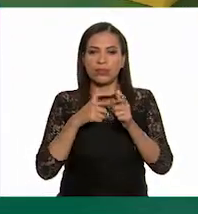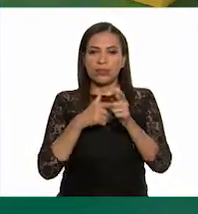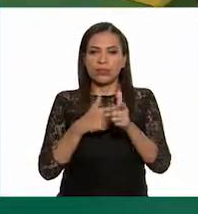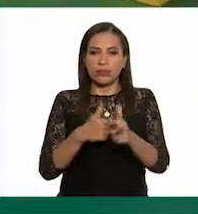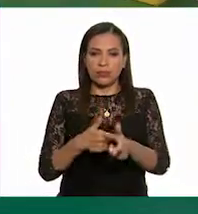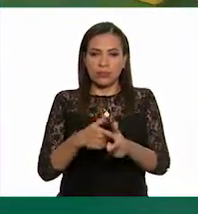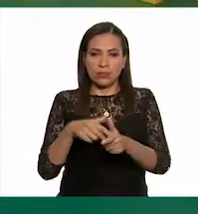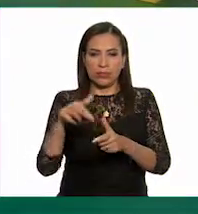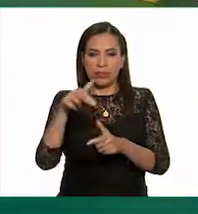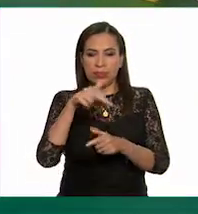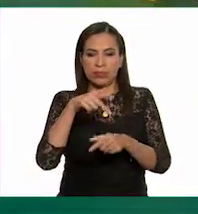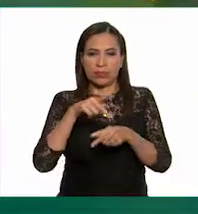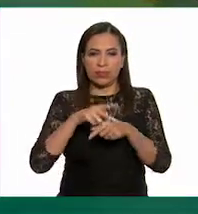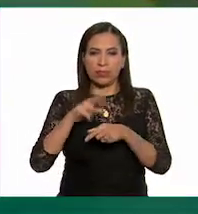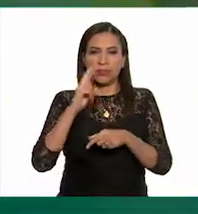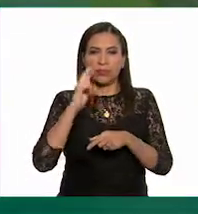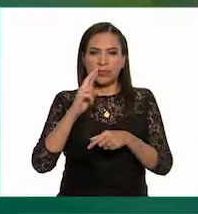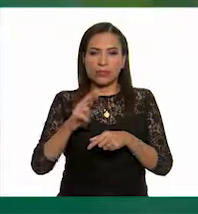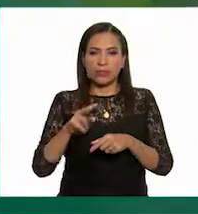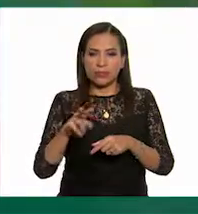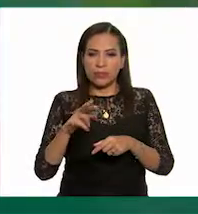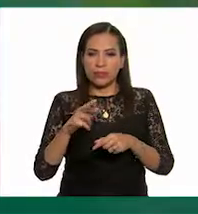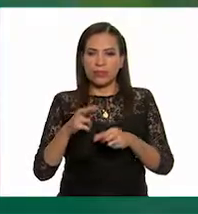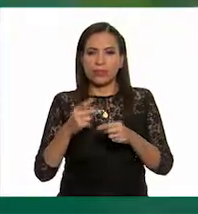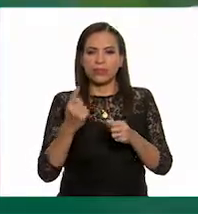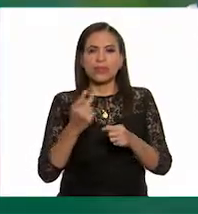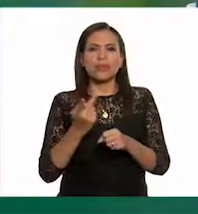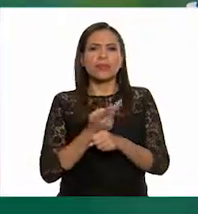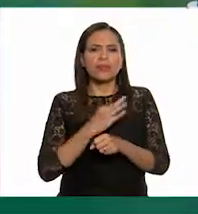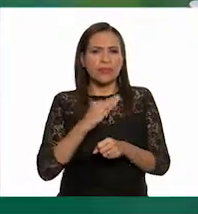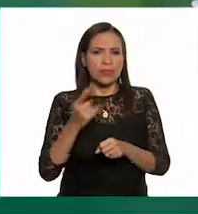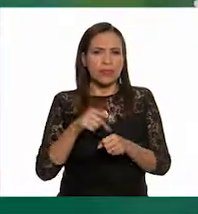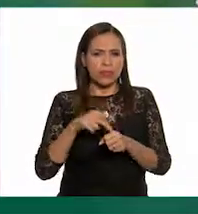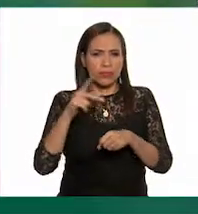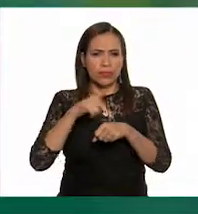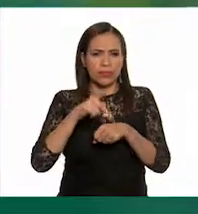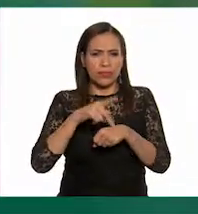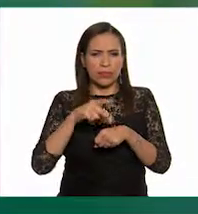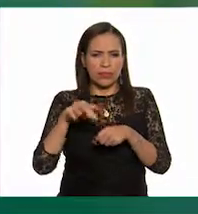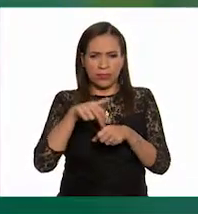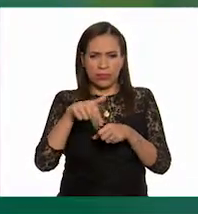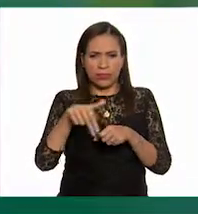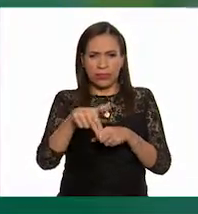Te seguimos. Sí, para que veamos por dónde. Dinos qué piedra podemos pisar.